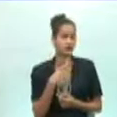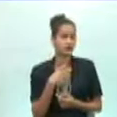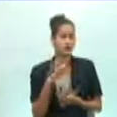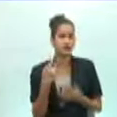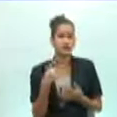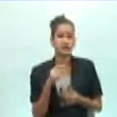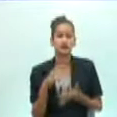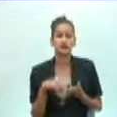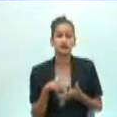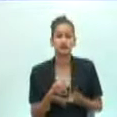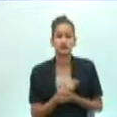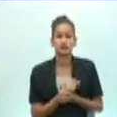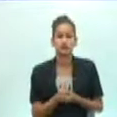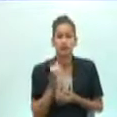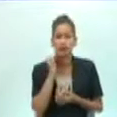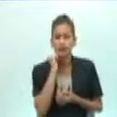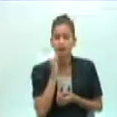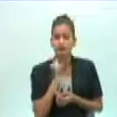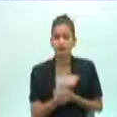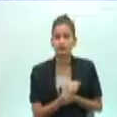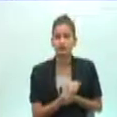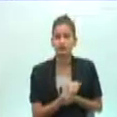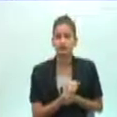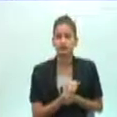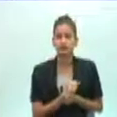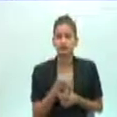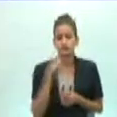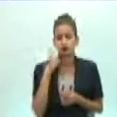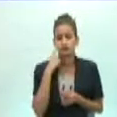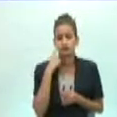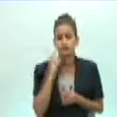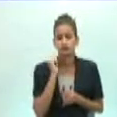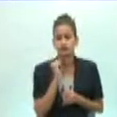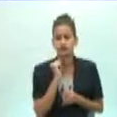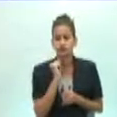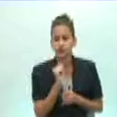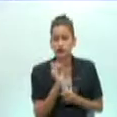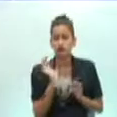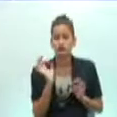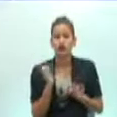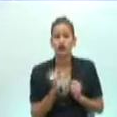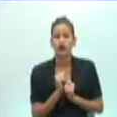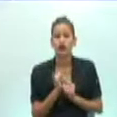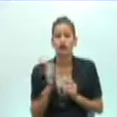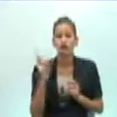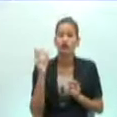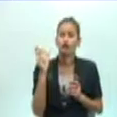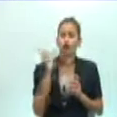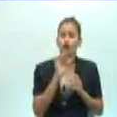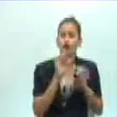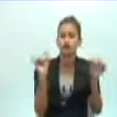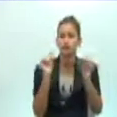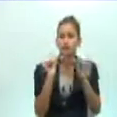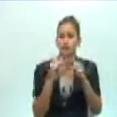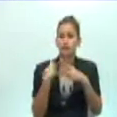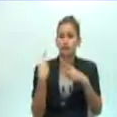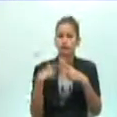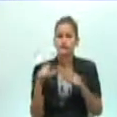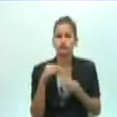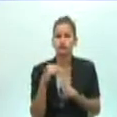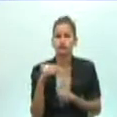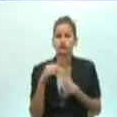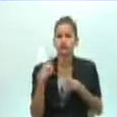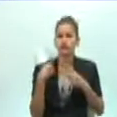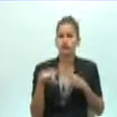joven mintió, pero salvó a su padre. El joven mintió, mas salvó a su padre. O sea, cuando podemos sustituir por